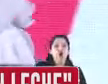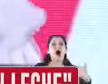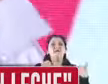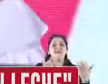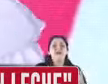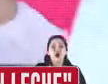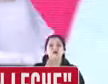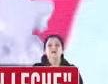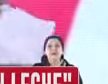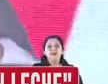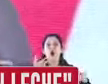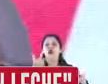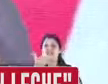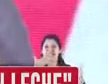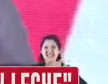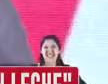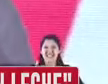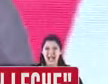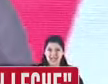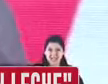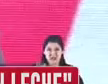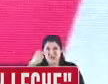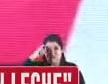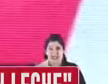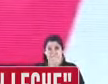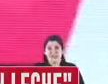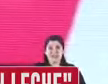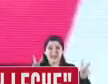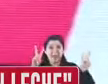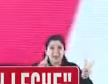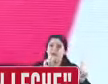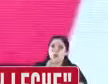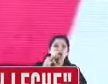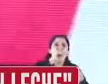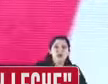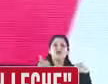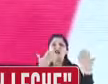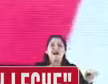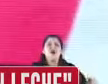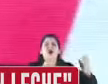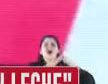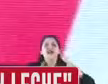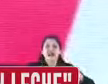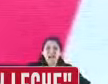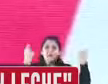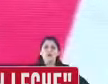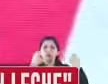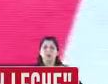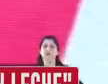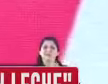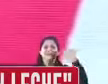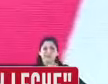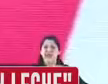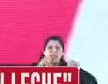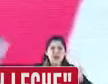casas y yo había sido la presidenta del peronismo de que me están hablando es que me están hablando de que no tenían